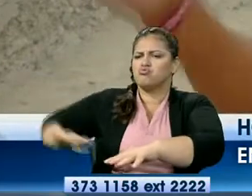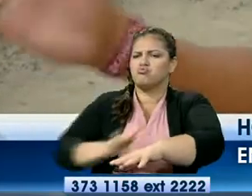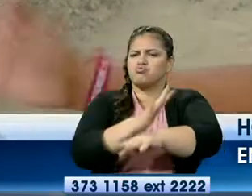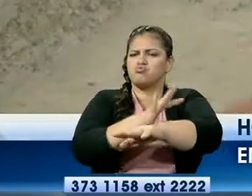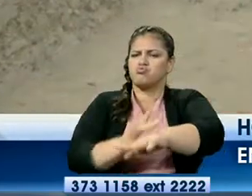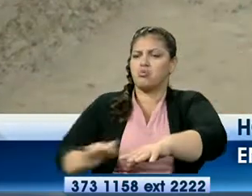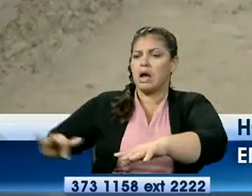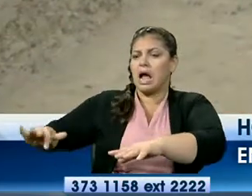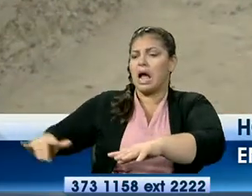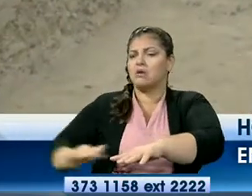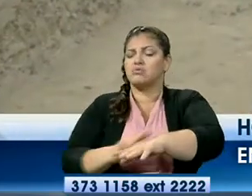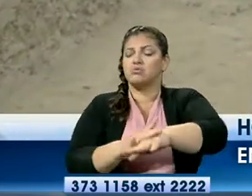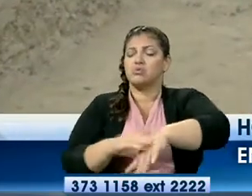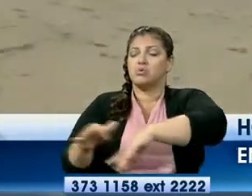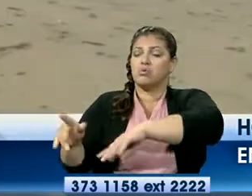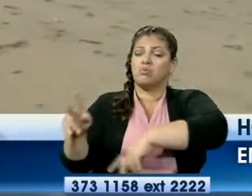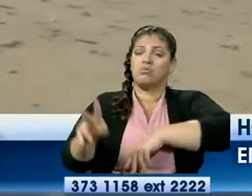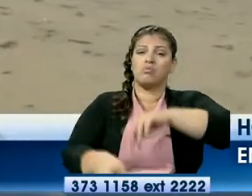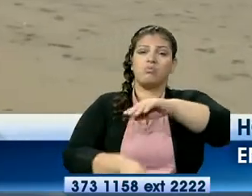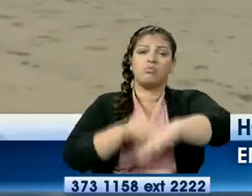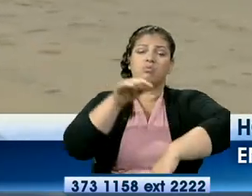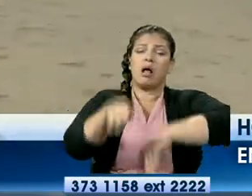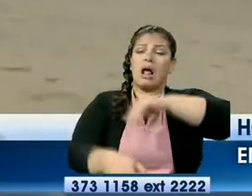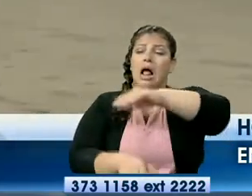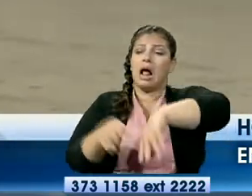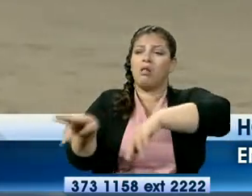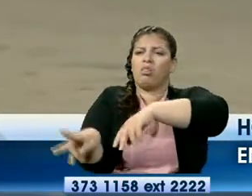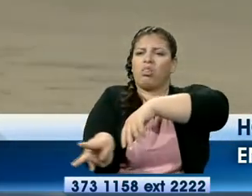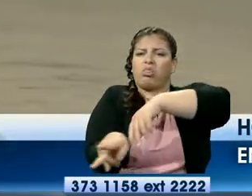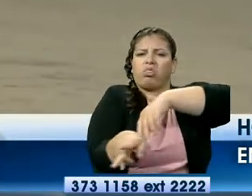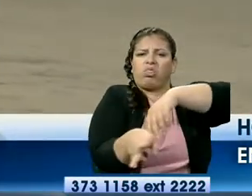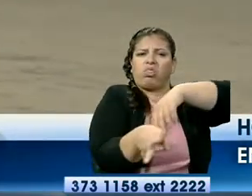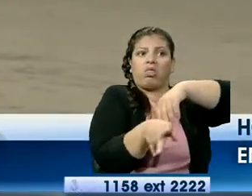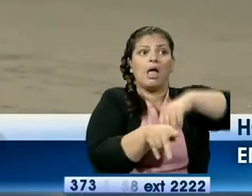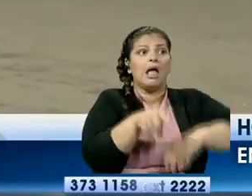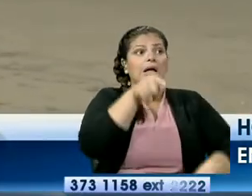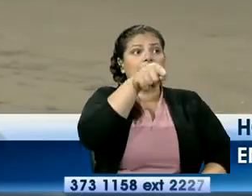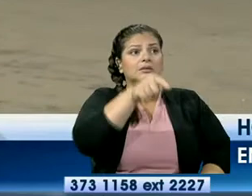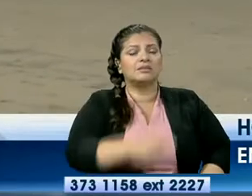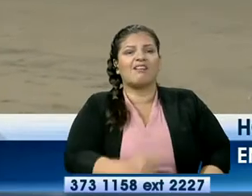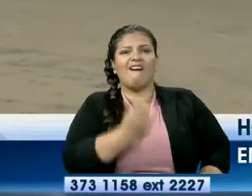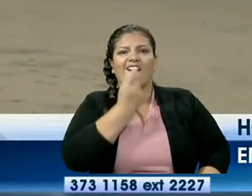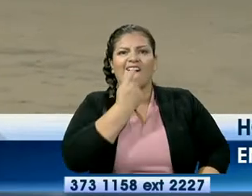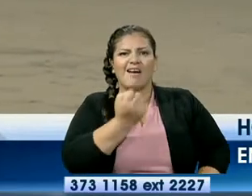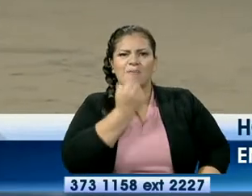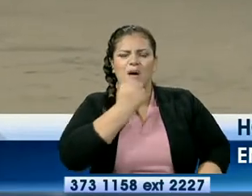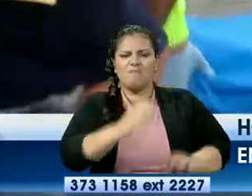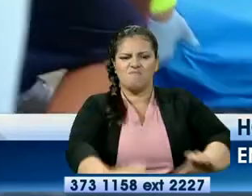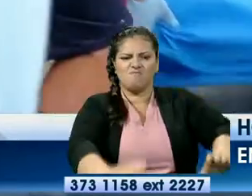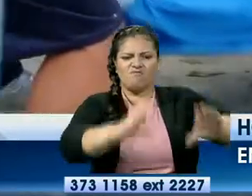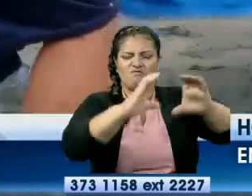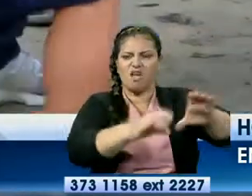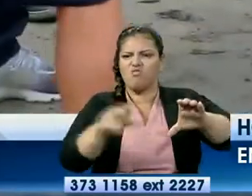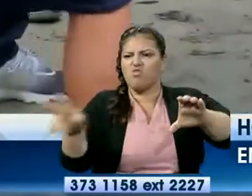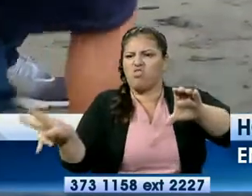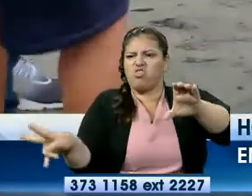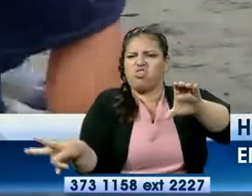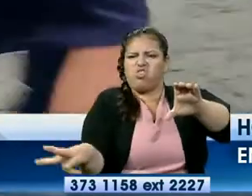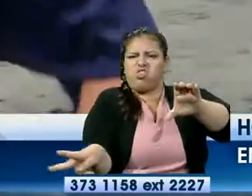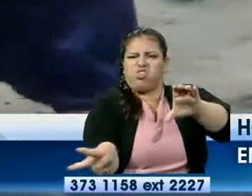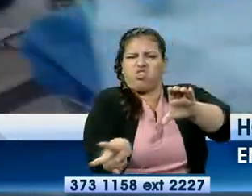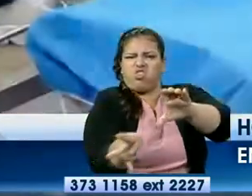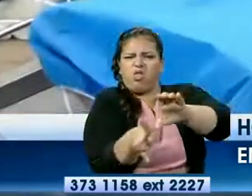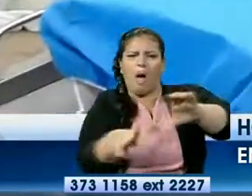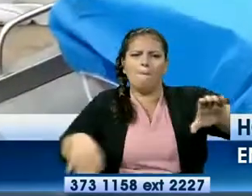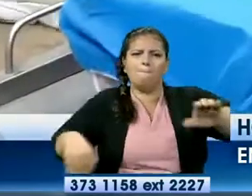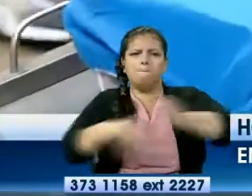cabeza, posiblemente ahí lo soñó ya. Una de las personas que estaba en la playa se percató de lo que estaba sucediendo y trató de rescatarlo, pero